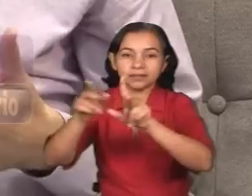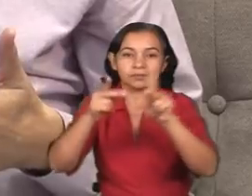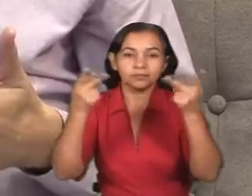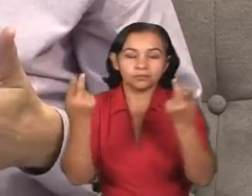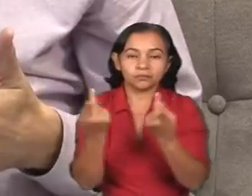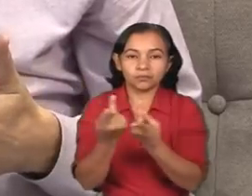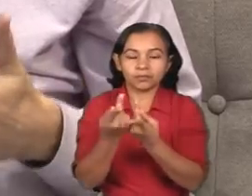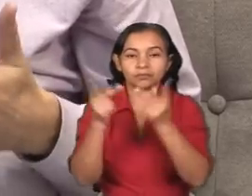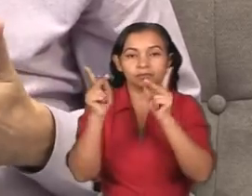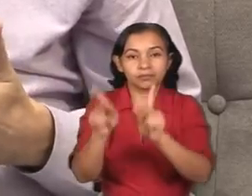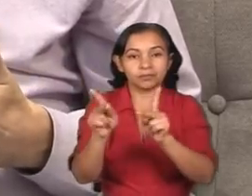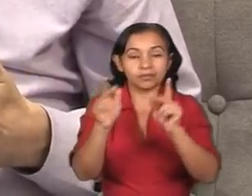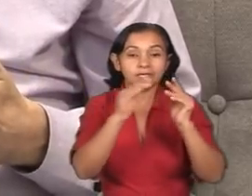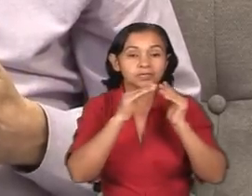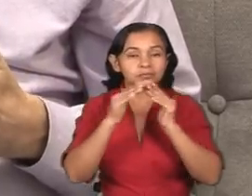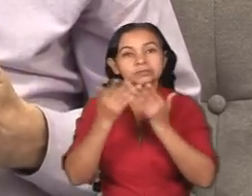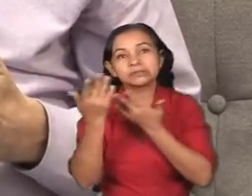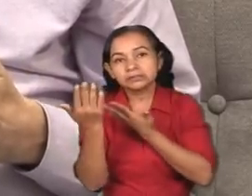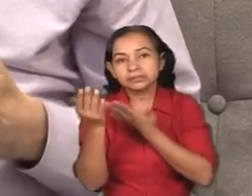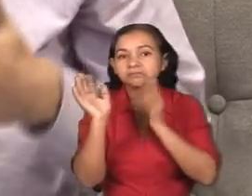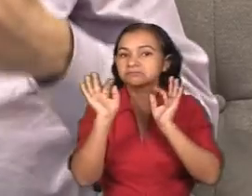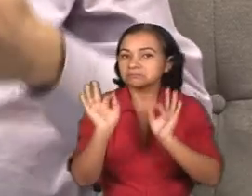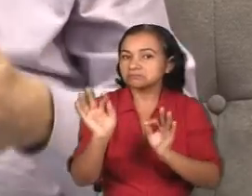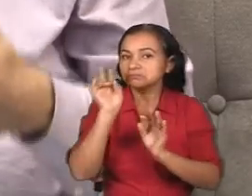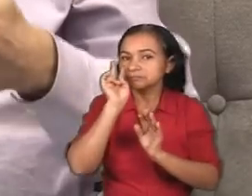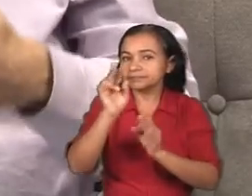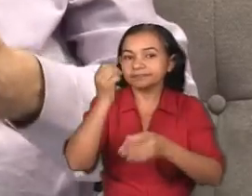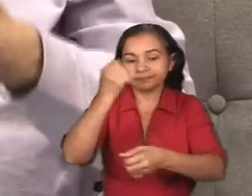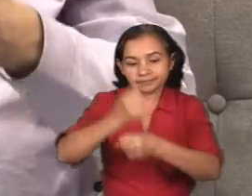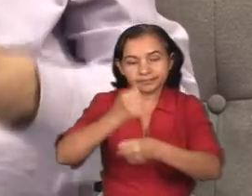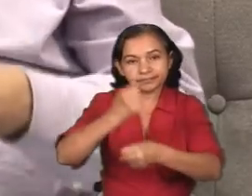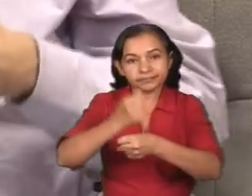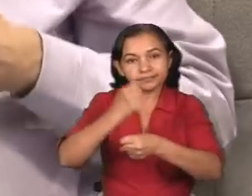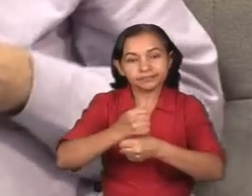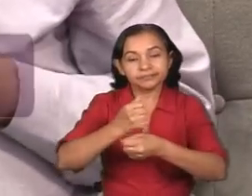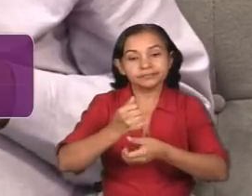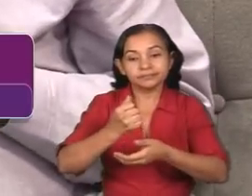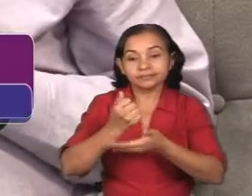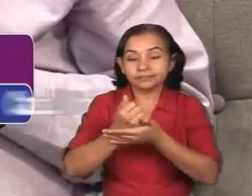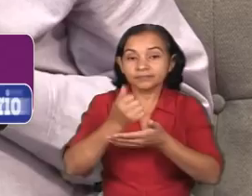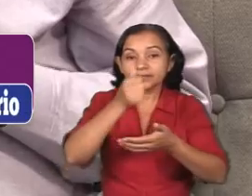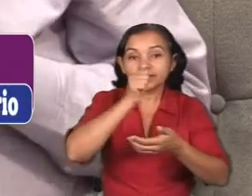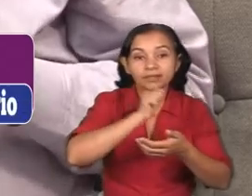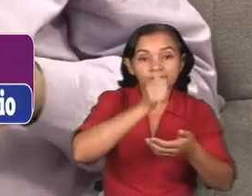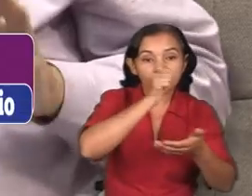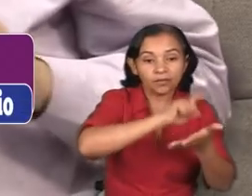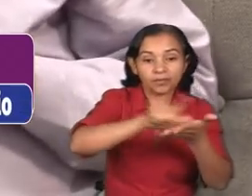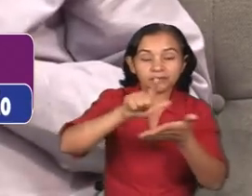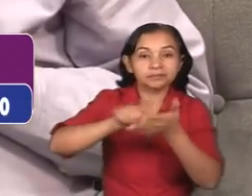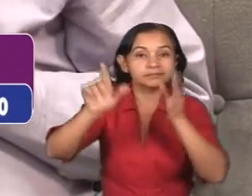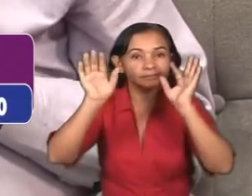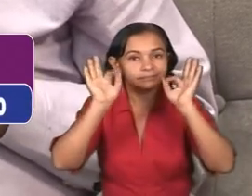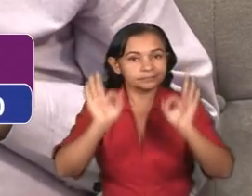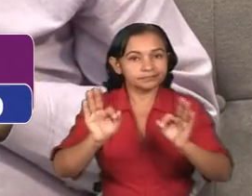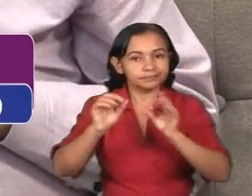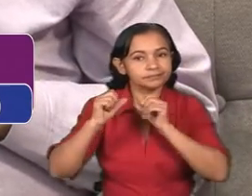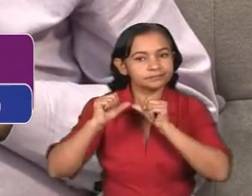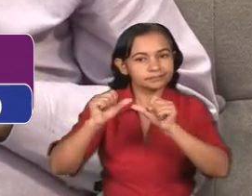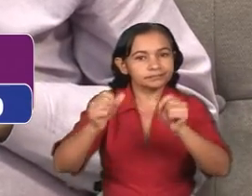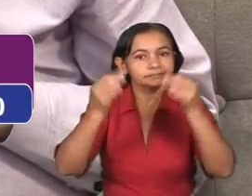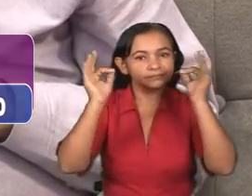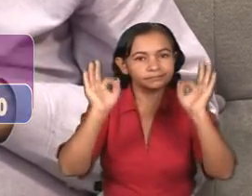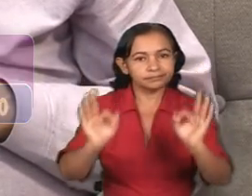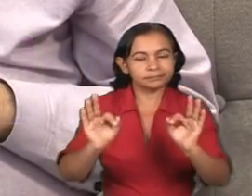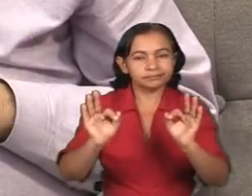las comunidades, que este gobierno realmente está trabajando por resolver el tema del agua potable y saneamiento, y que viene caminando, ¿no? Procesos